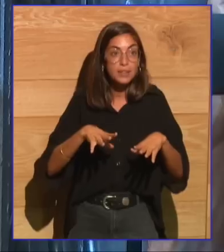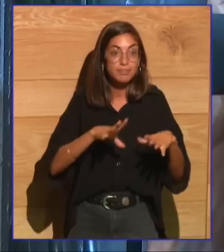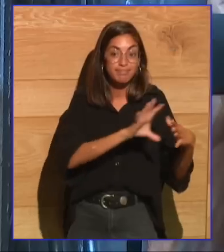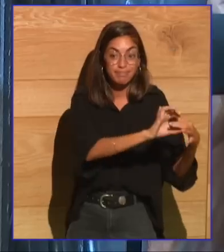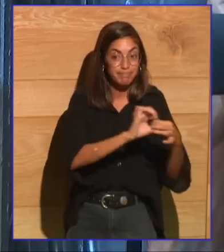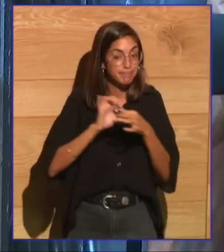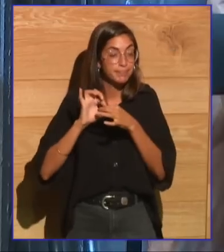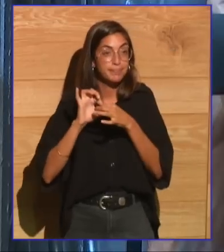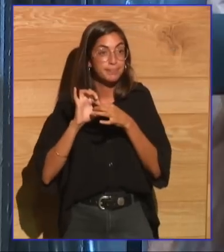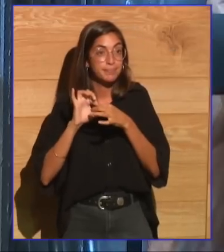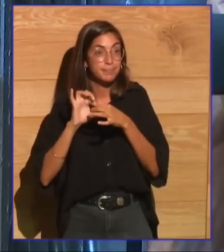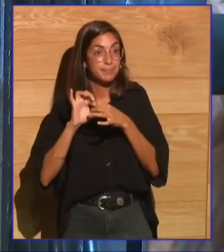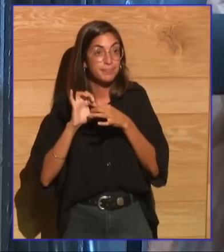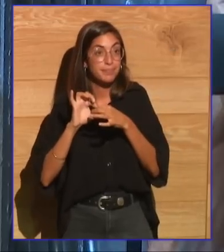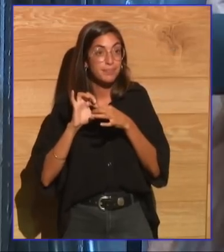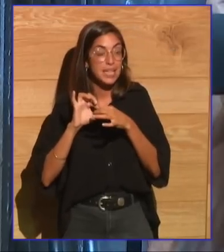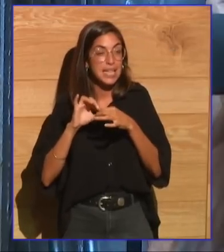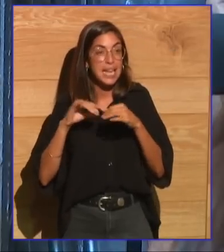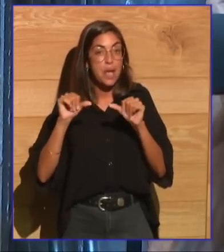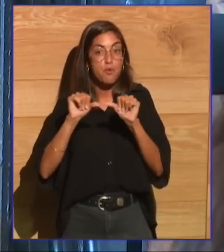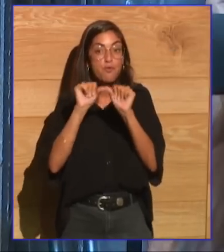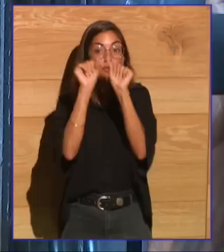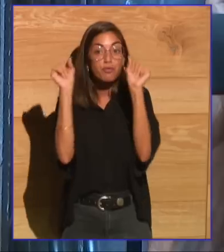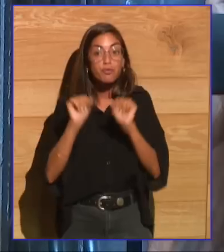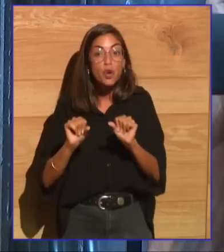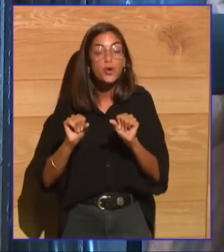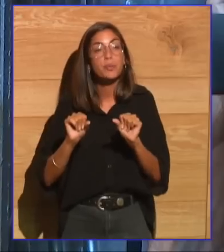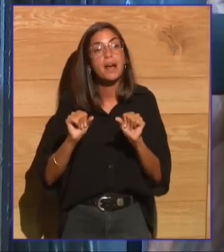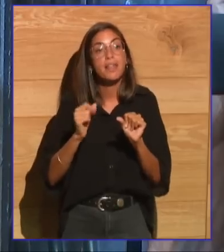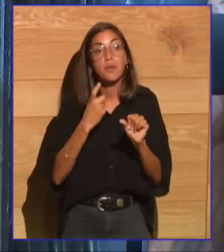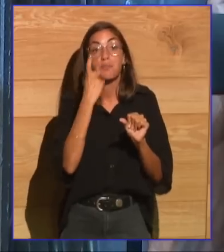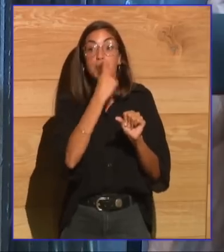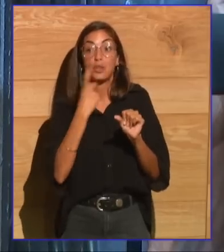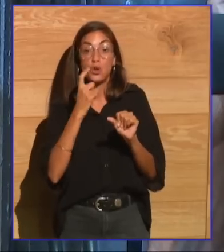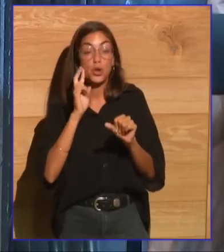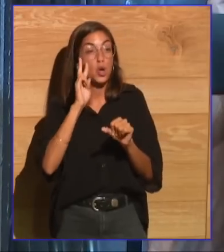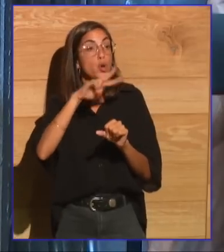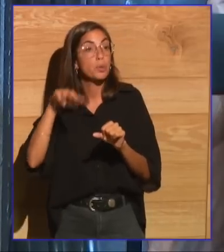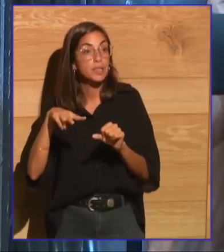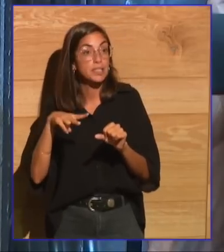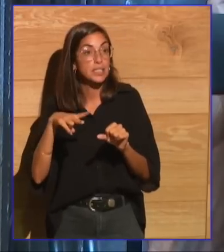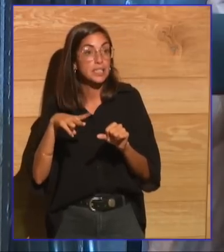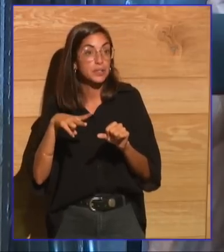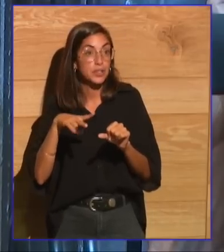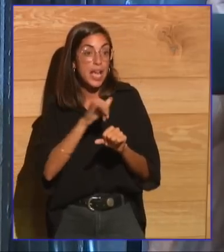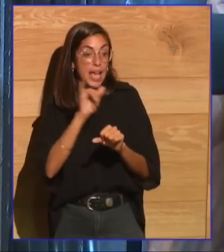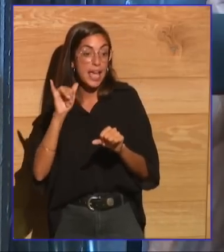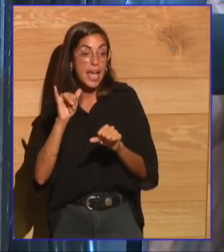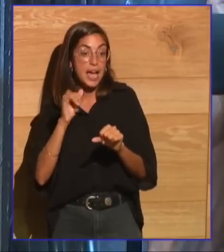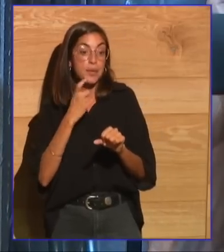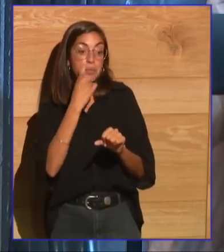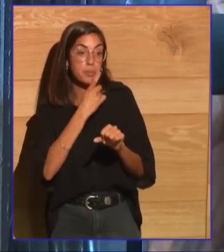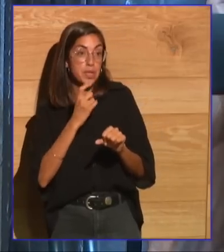en line forma más fácil de reconocimiento mitológico posible que existe a la luz fácil no esto